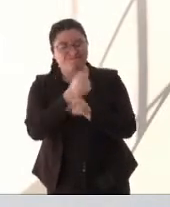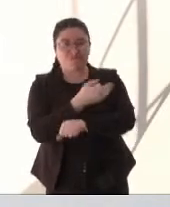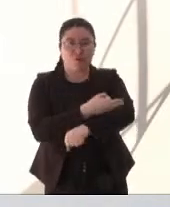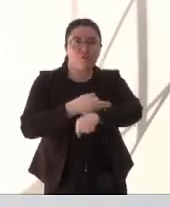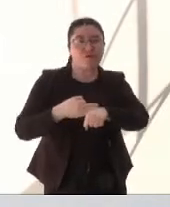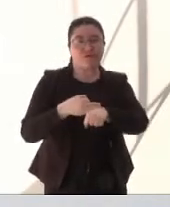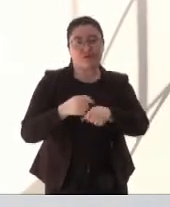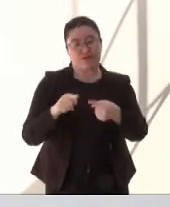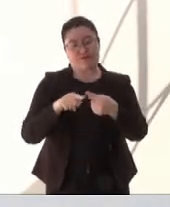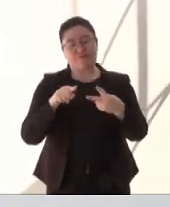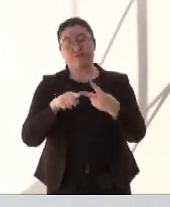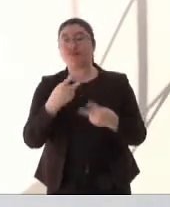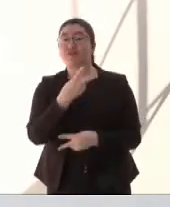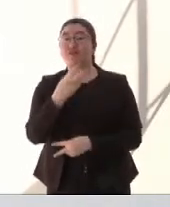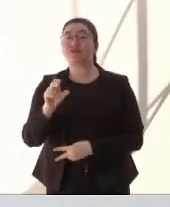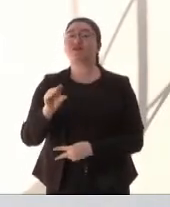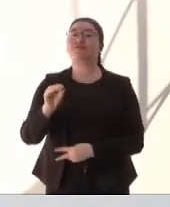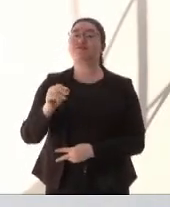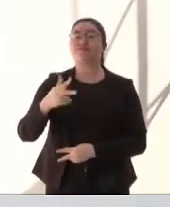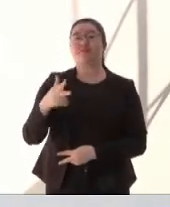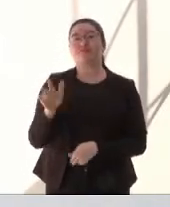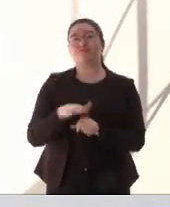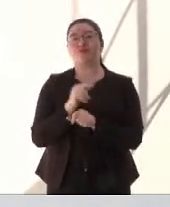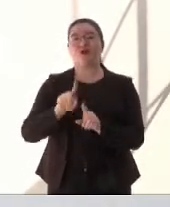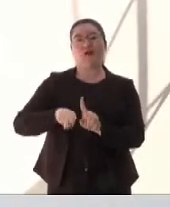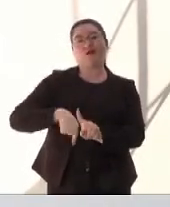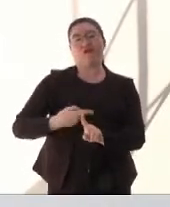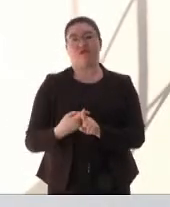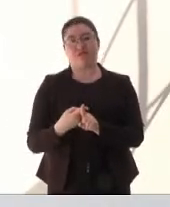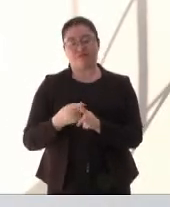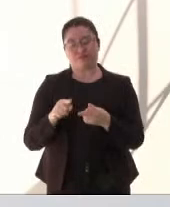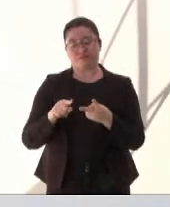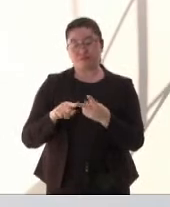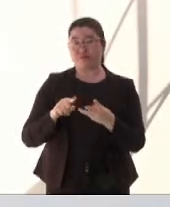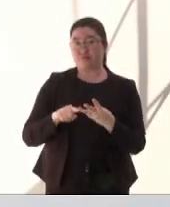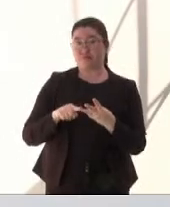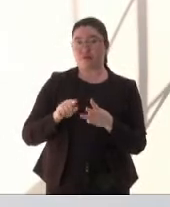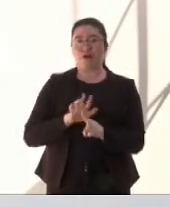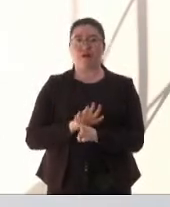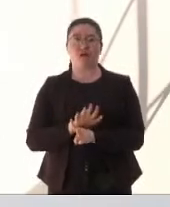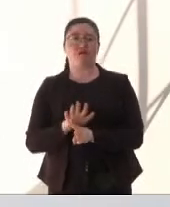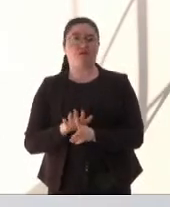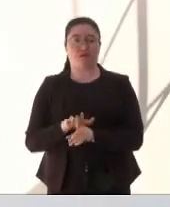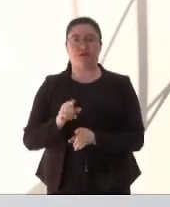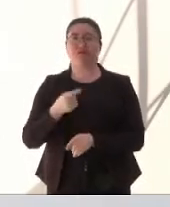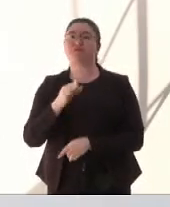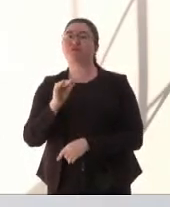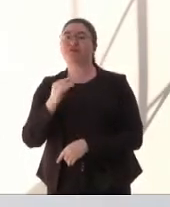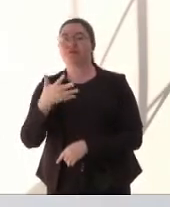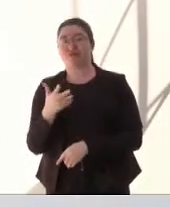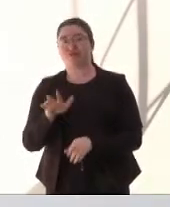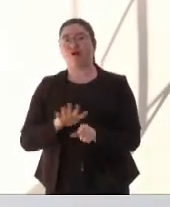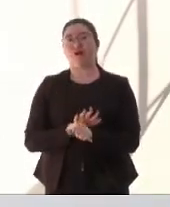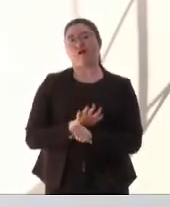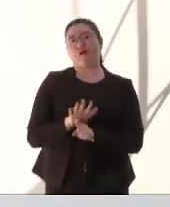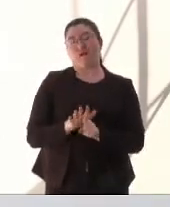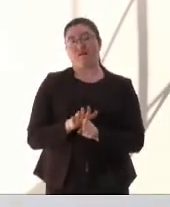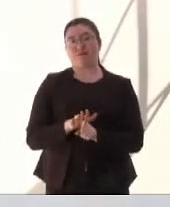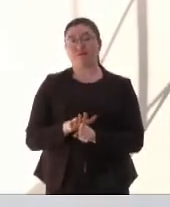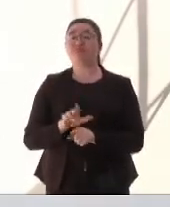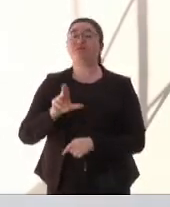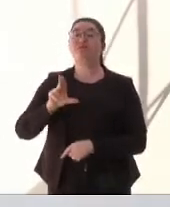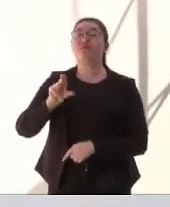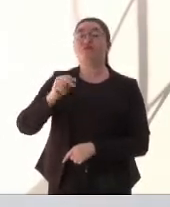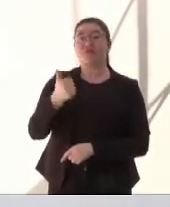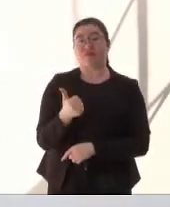398 por abuso sexual, 208 carpetas por violación, 98 por acoso sexual y